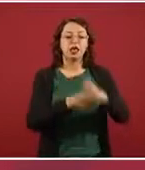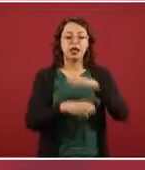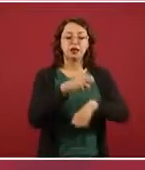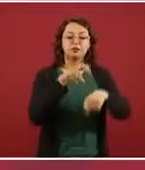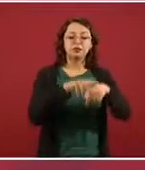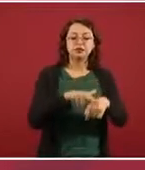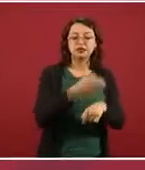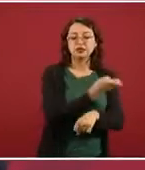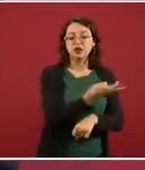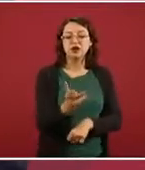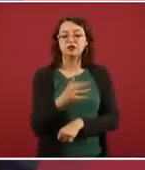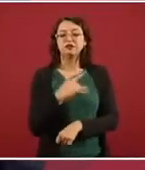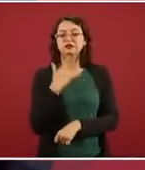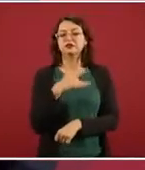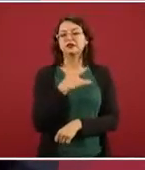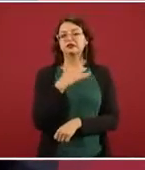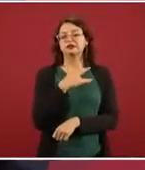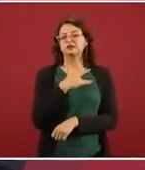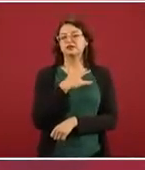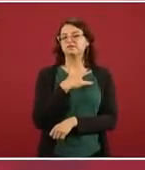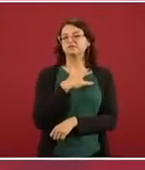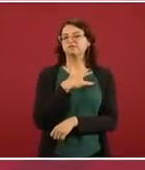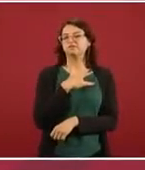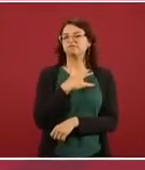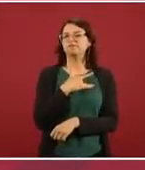argumentan de que esto